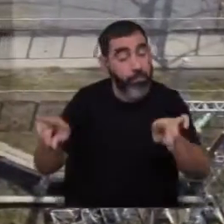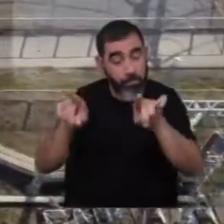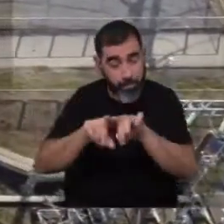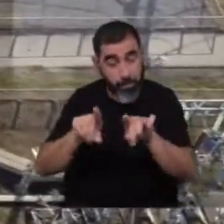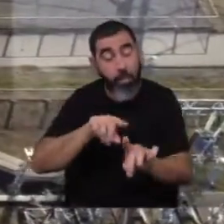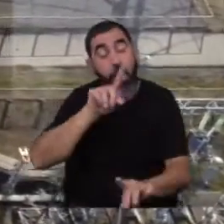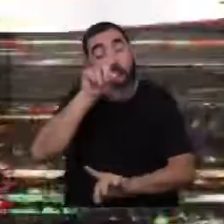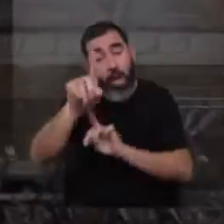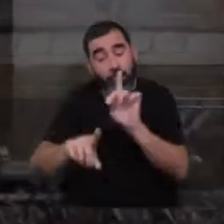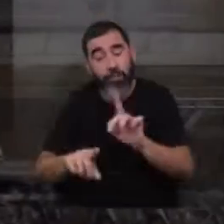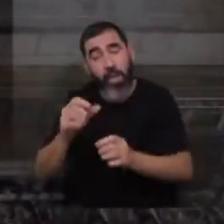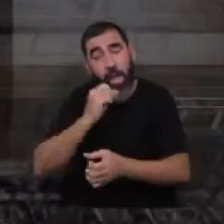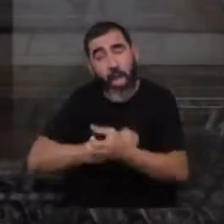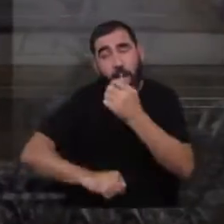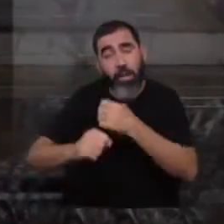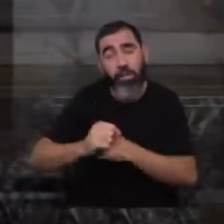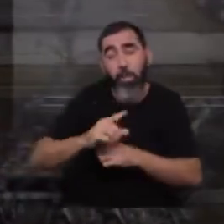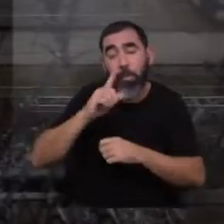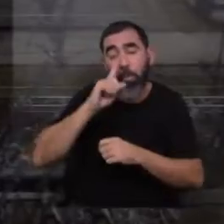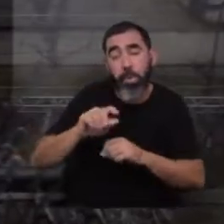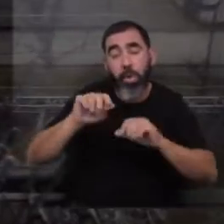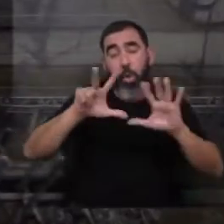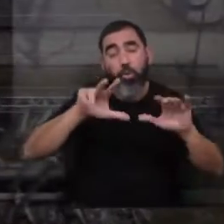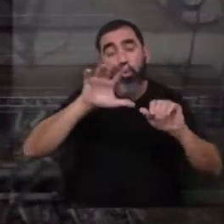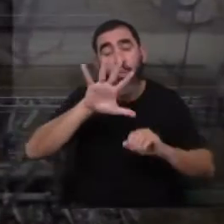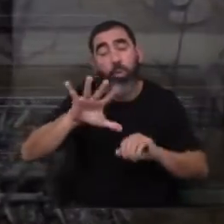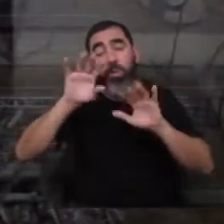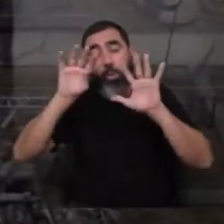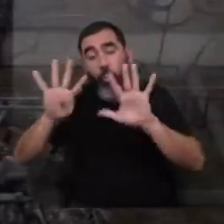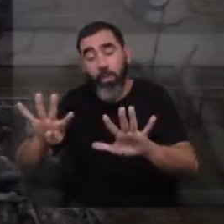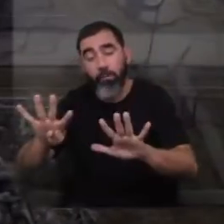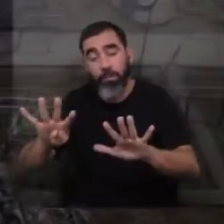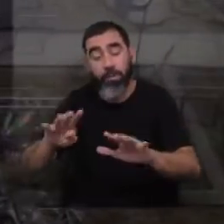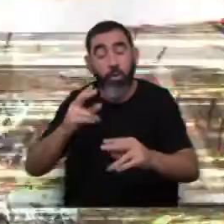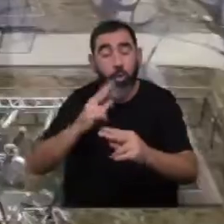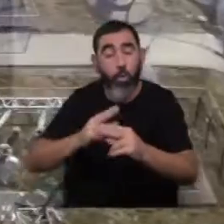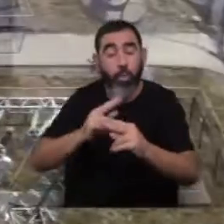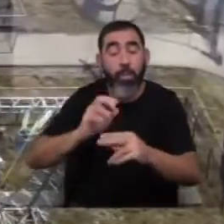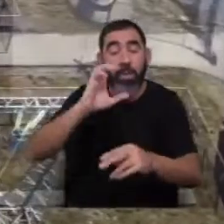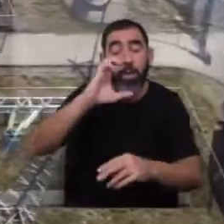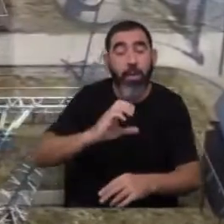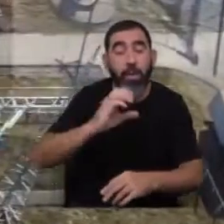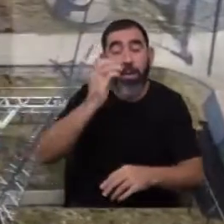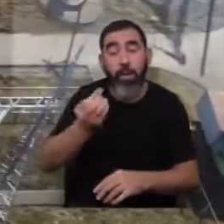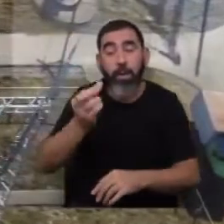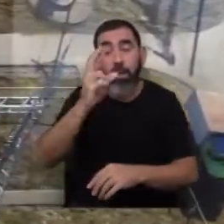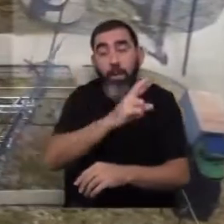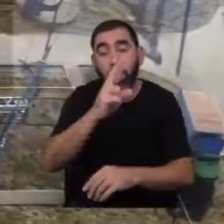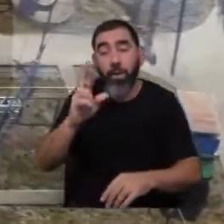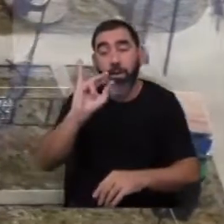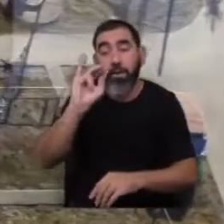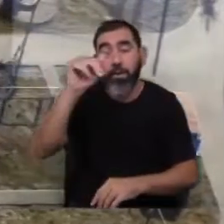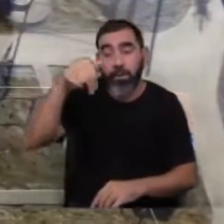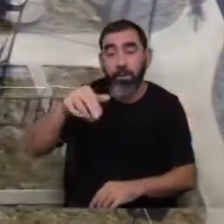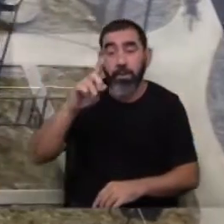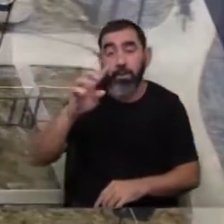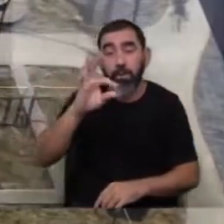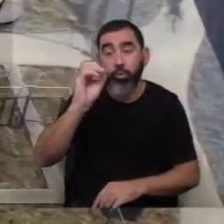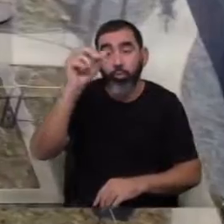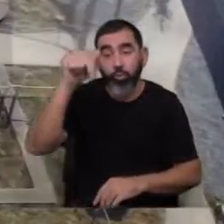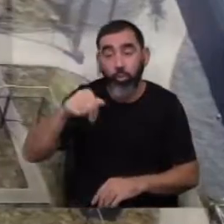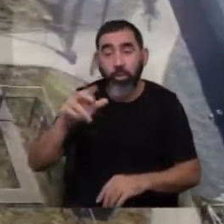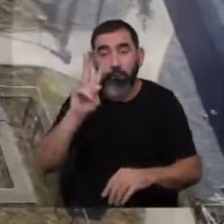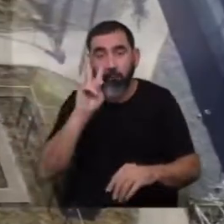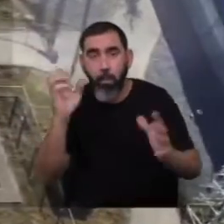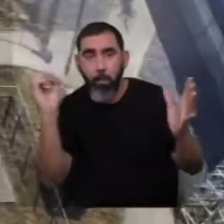en un evento que ocurrió en el año 1859, el evento Carrington, en el cual se observaron una serie de manchas solares, y en